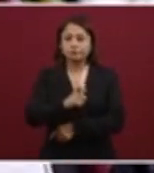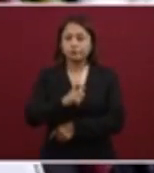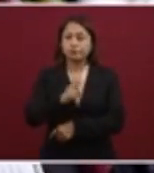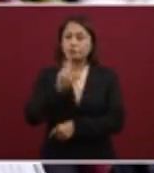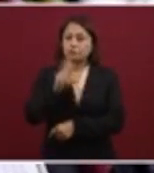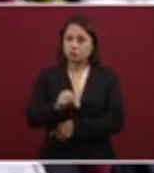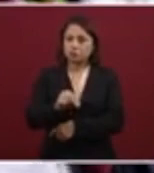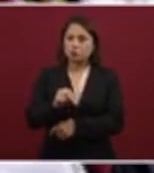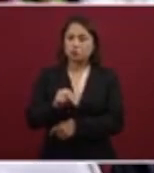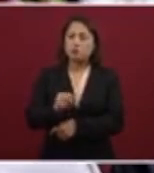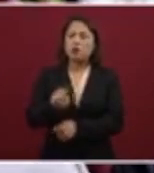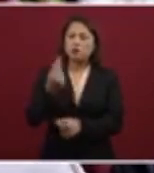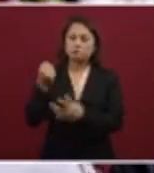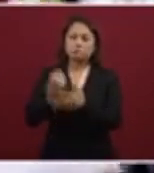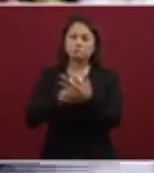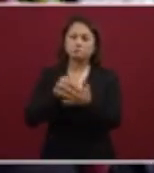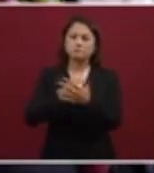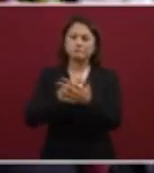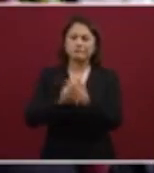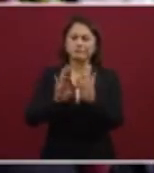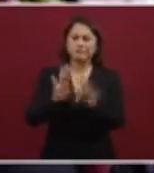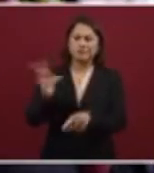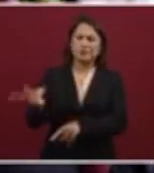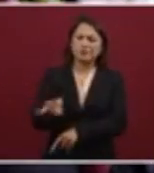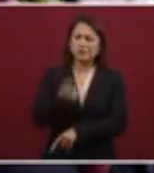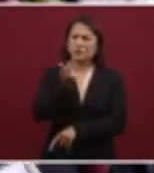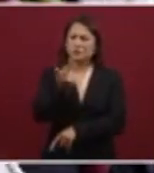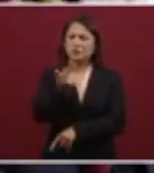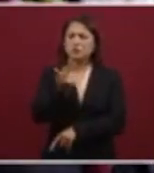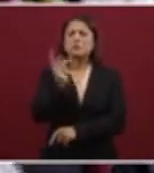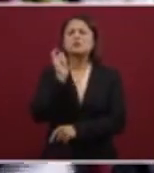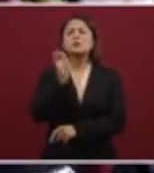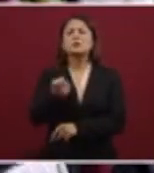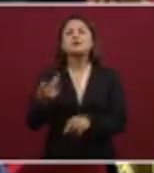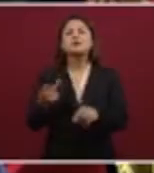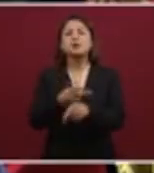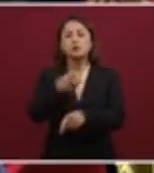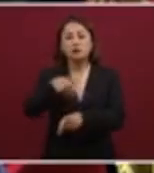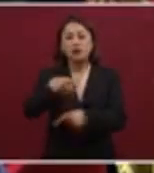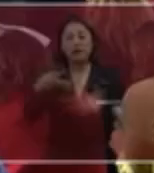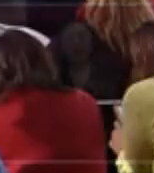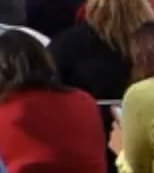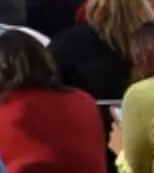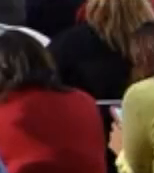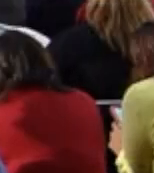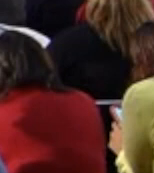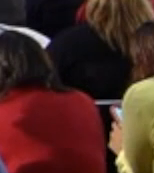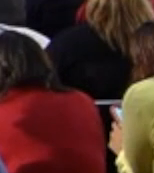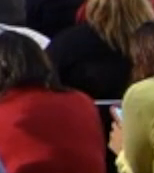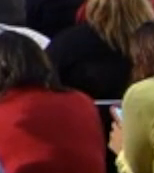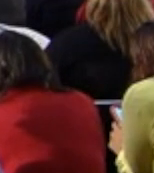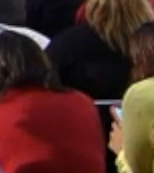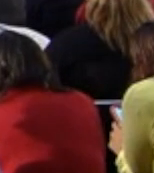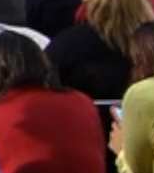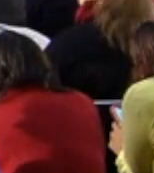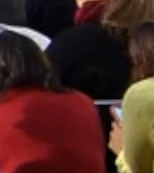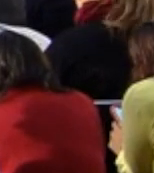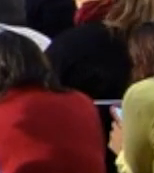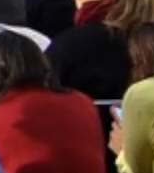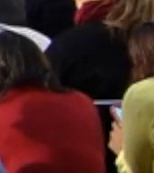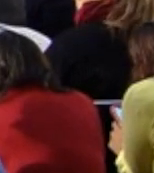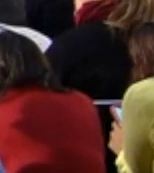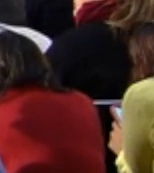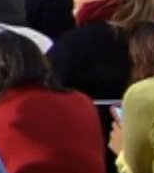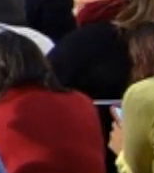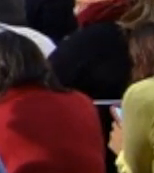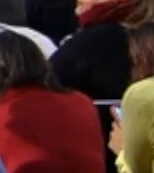llevar a cabo, para evitar esto? Usted viaja por el país por carretera y también hemos visto, cuando le